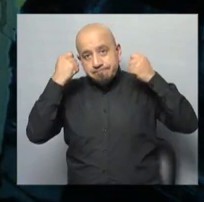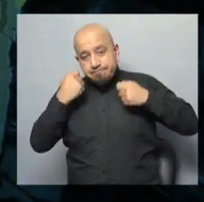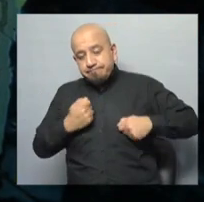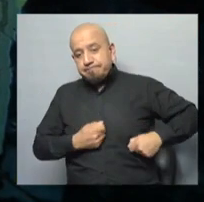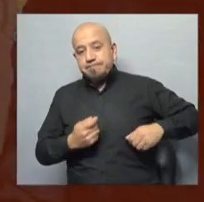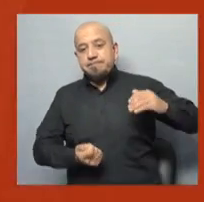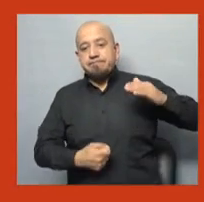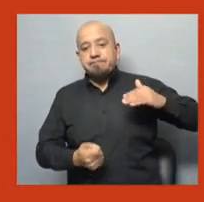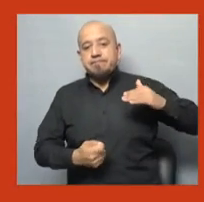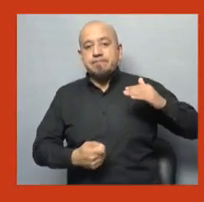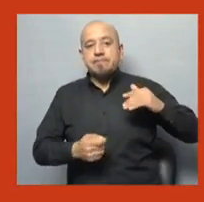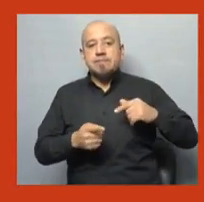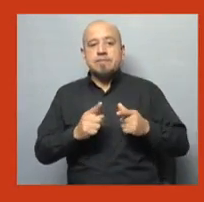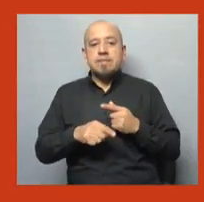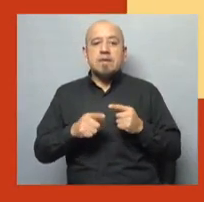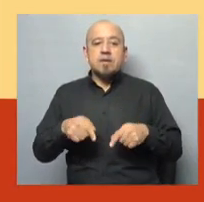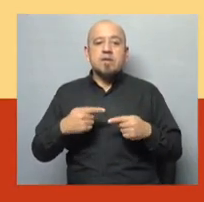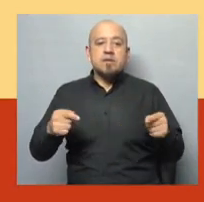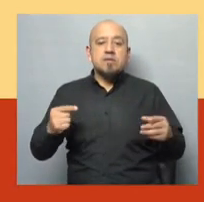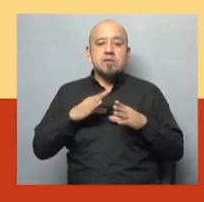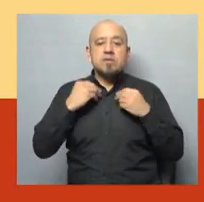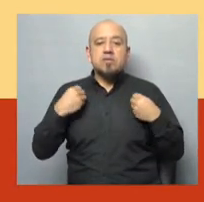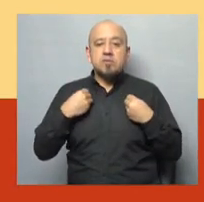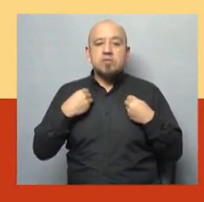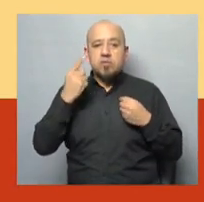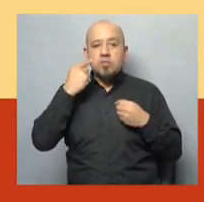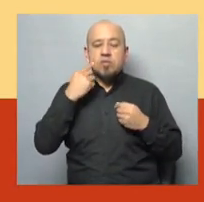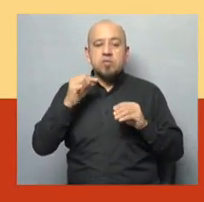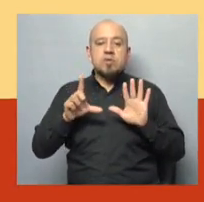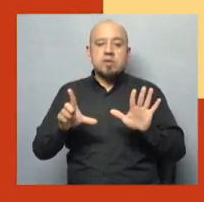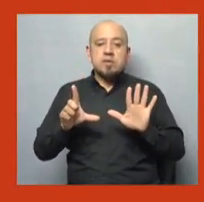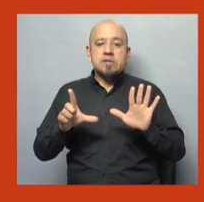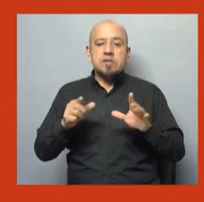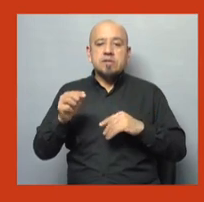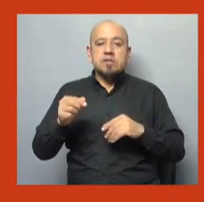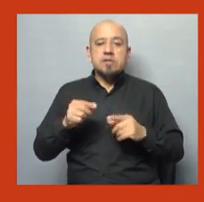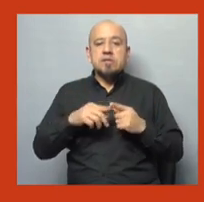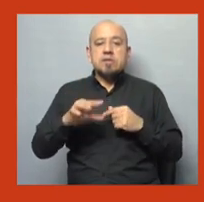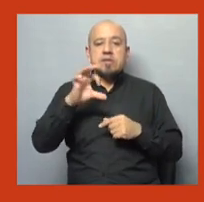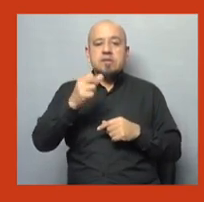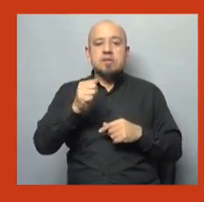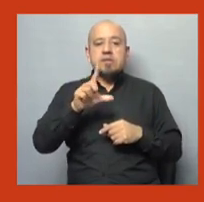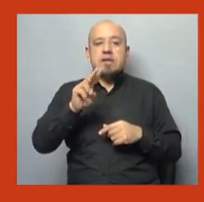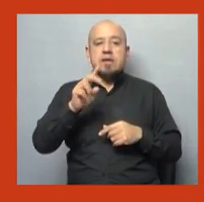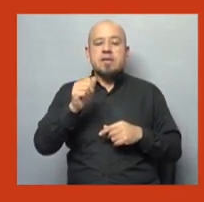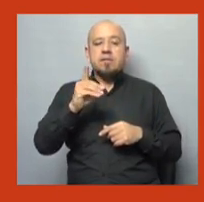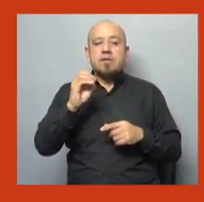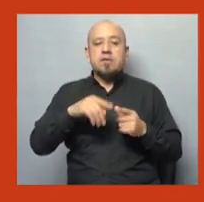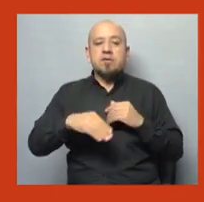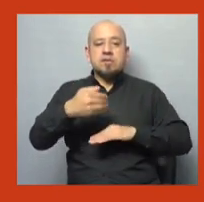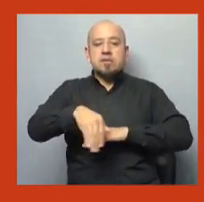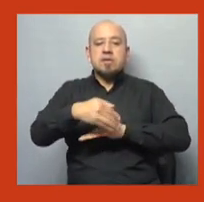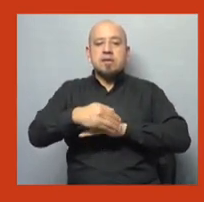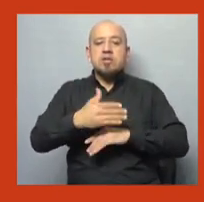colgados y esa esas son cosas de la escuela yo fui a la escuela número 77 de segundo grado república del salvador ahí en la calle gracias y